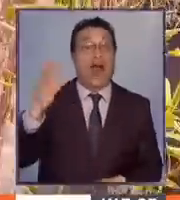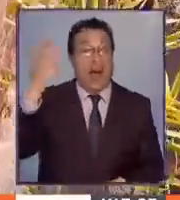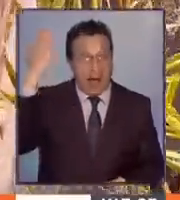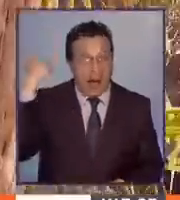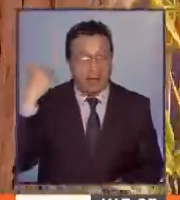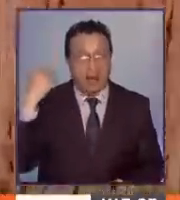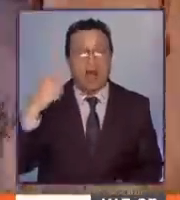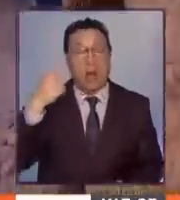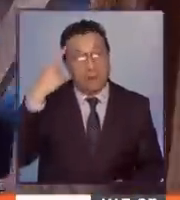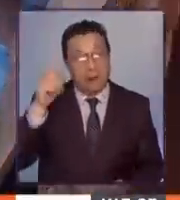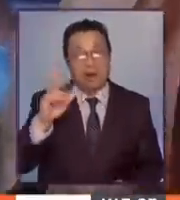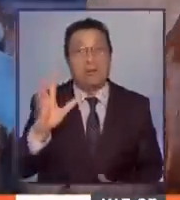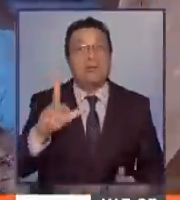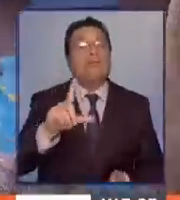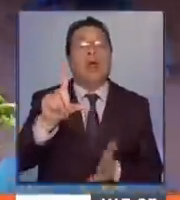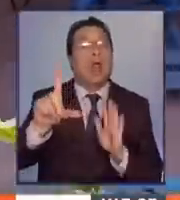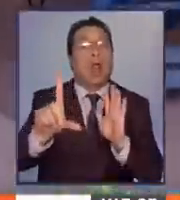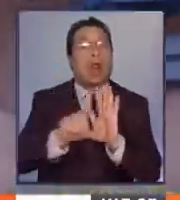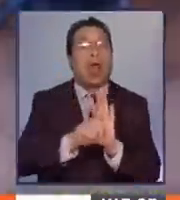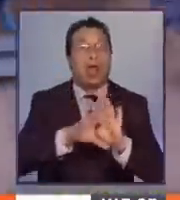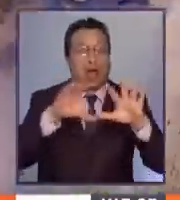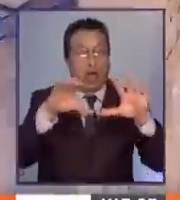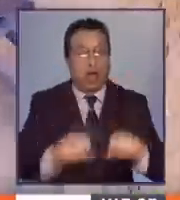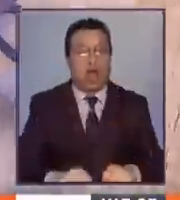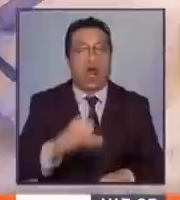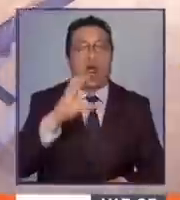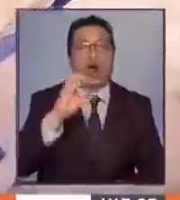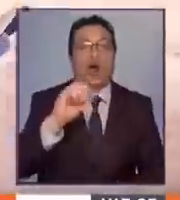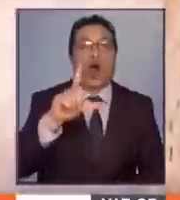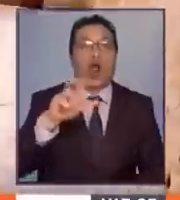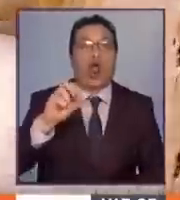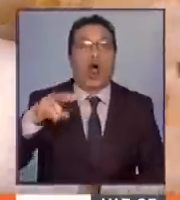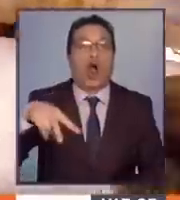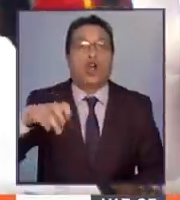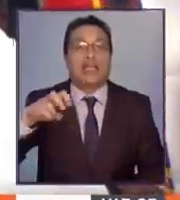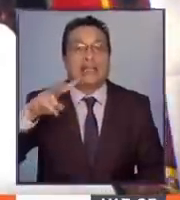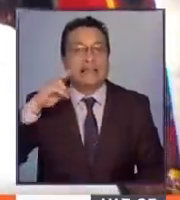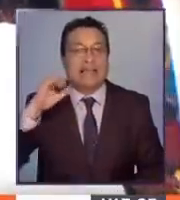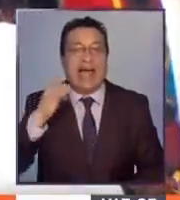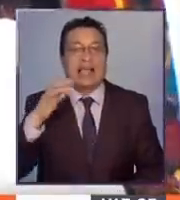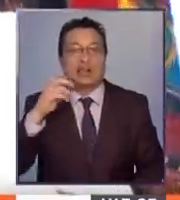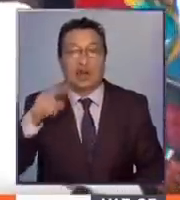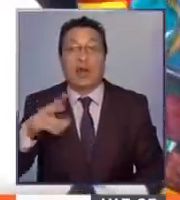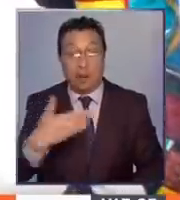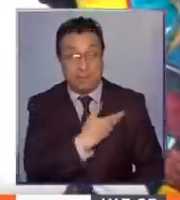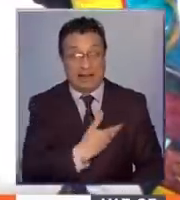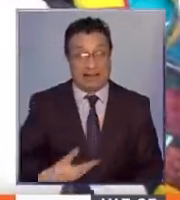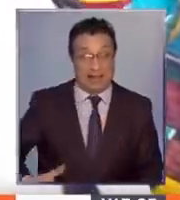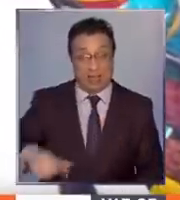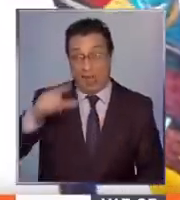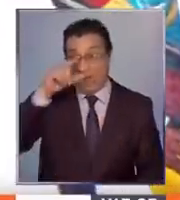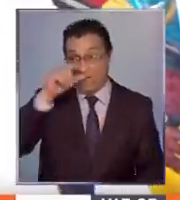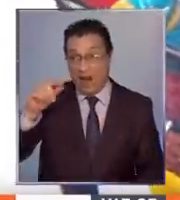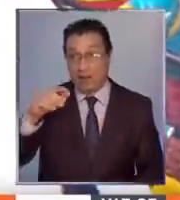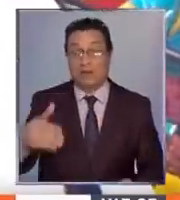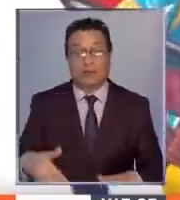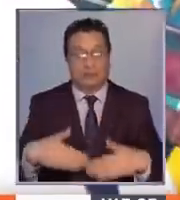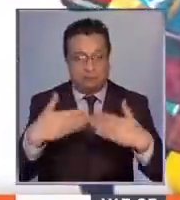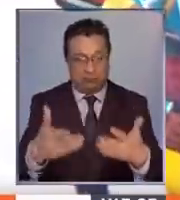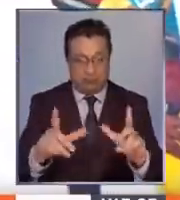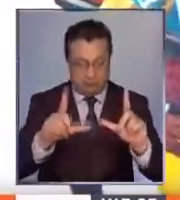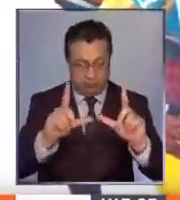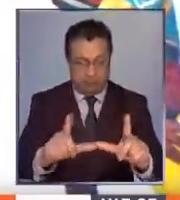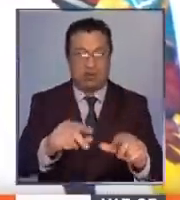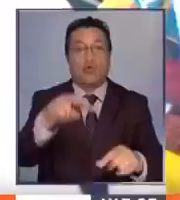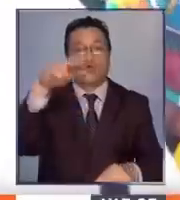él se acogió a una ley de colonización de zona extrema y fue el mismo presidente Eduardo Frei el que le entregó su título de